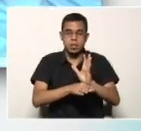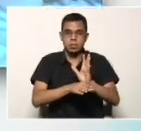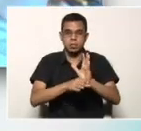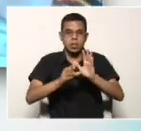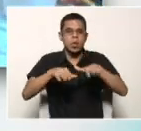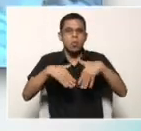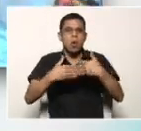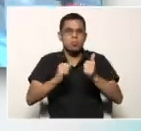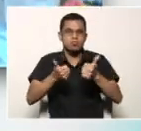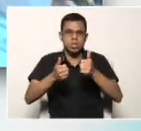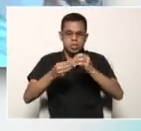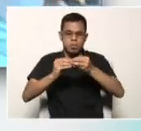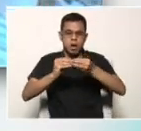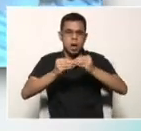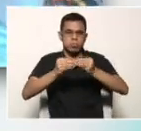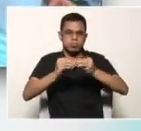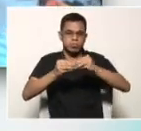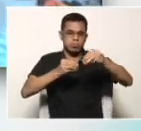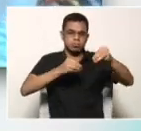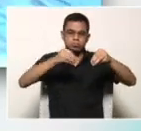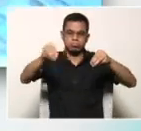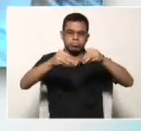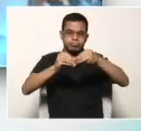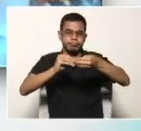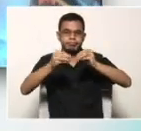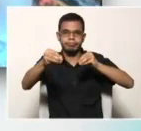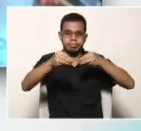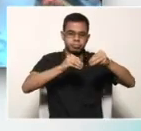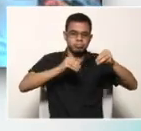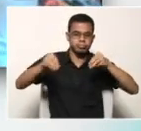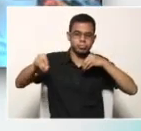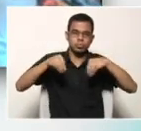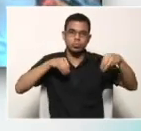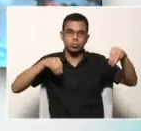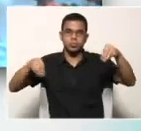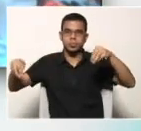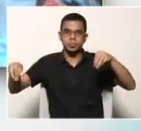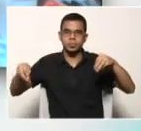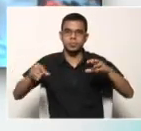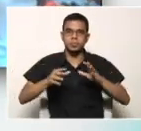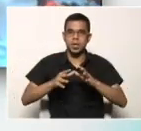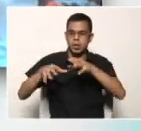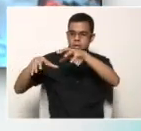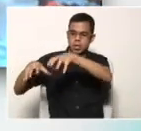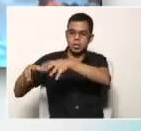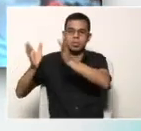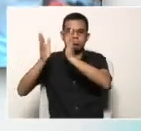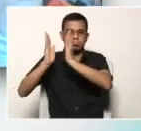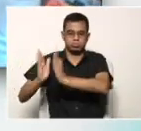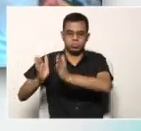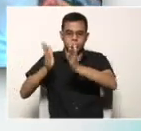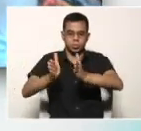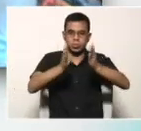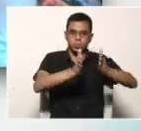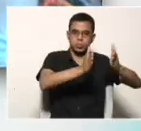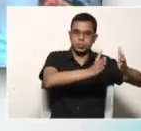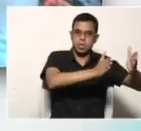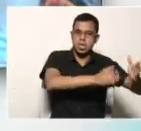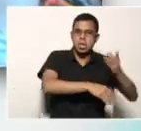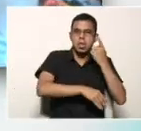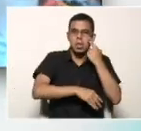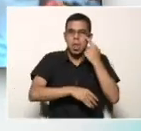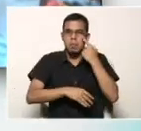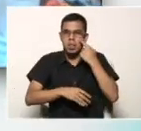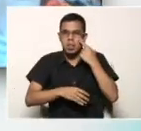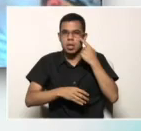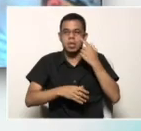unos envases o unas tapas de cualquiera, sea plástico o de vidrio, para denotar el desarme de cada una